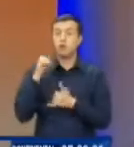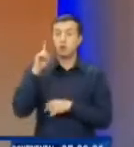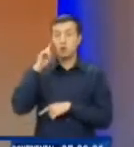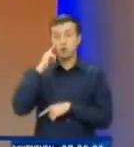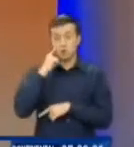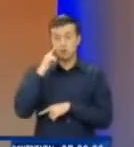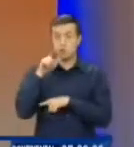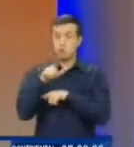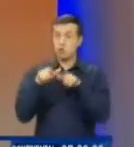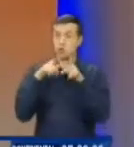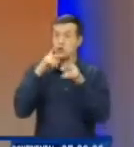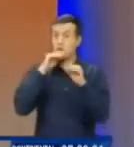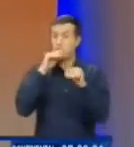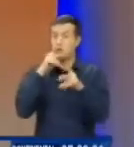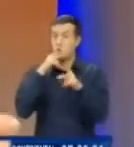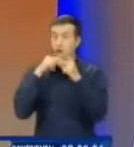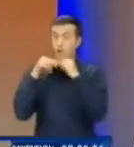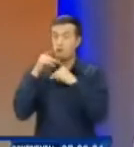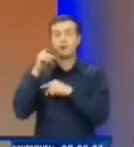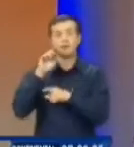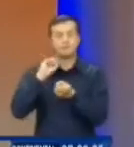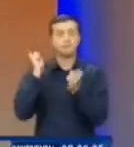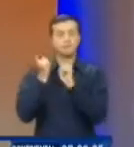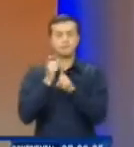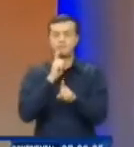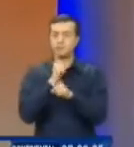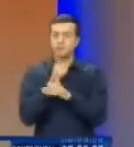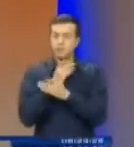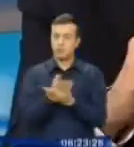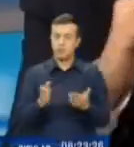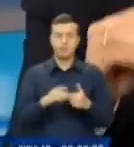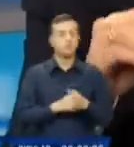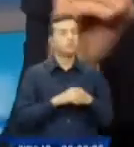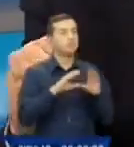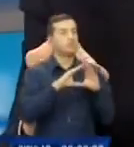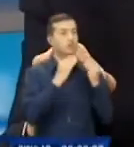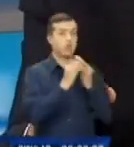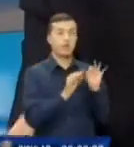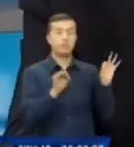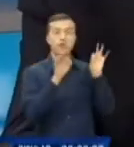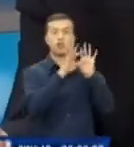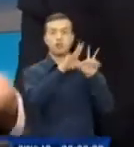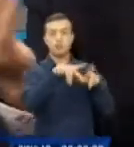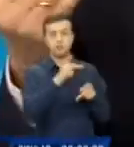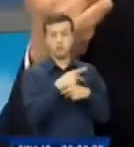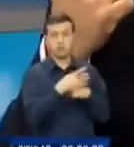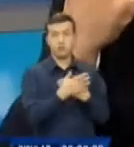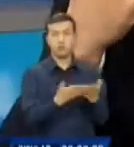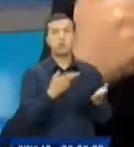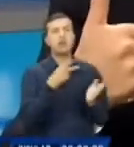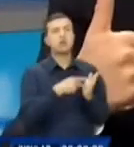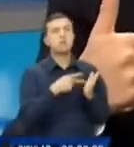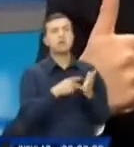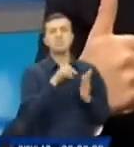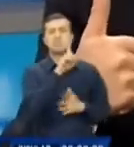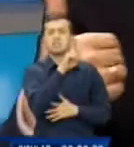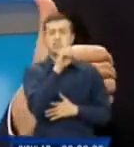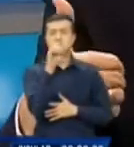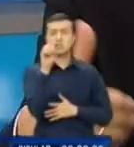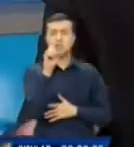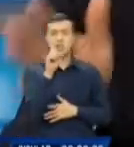tiene otra tiene otro sentido y entonces la actuación que esté en producción que estén previas así de las 100